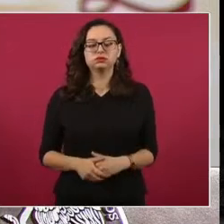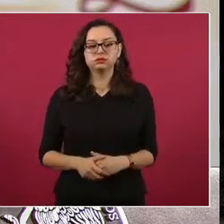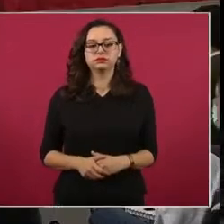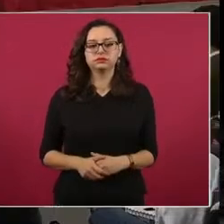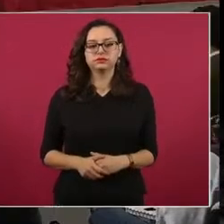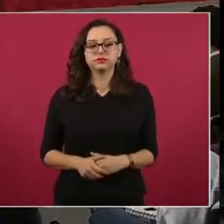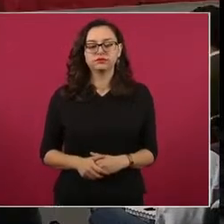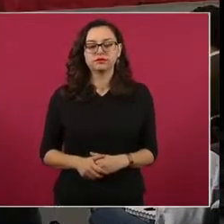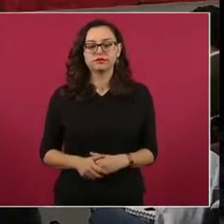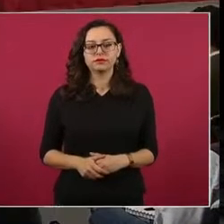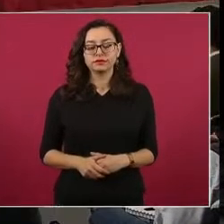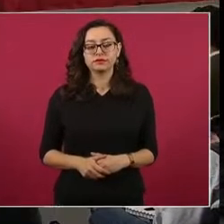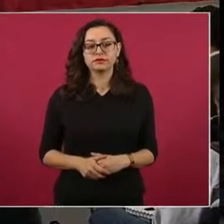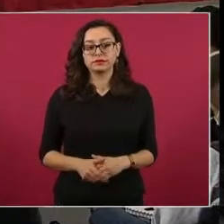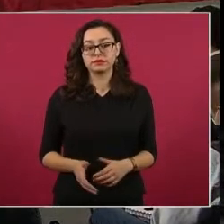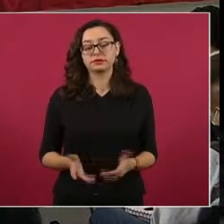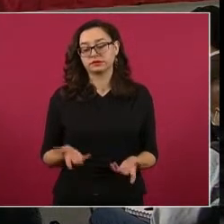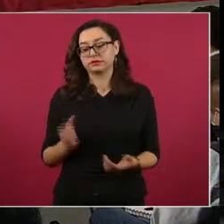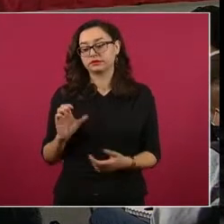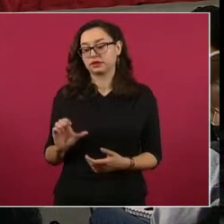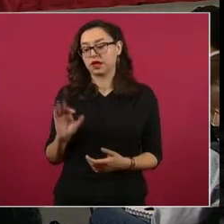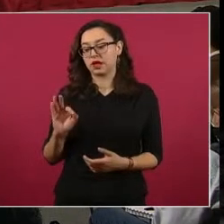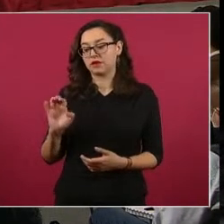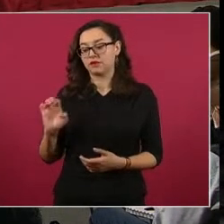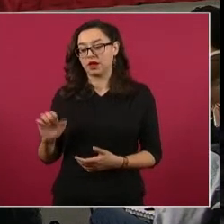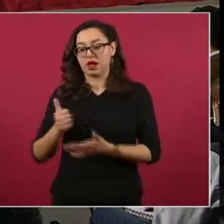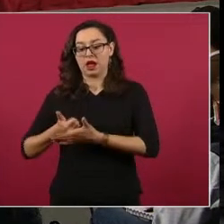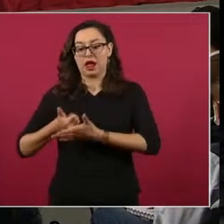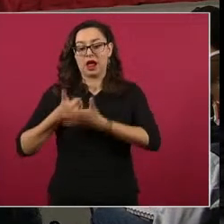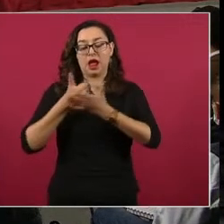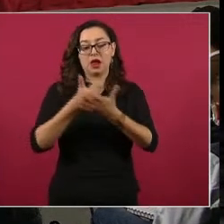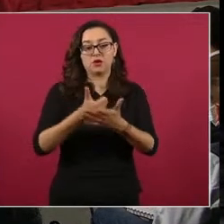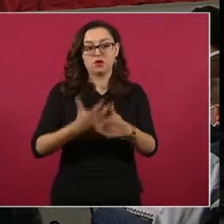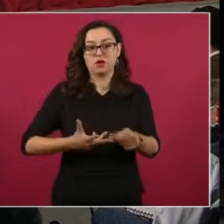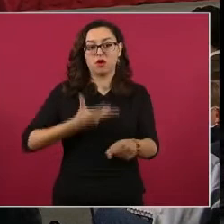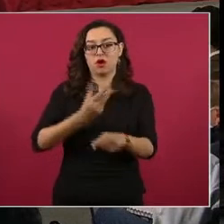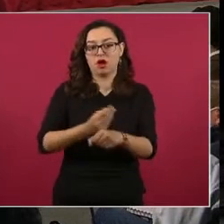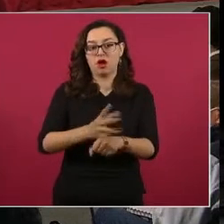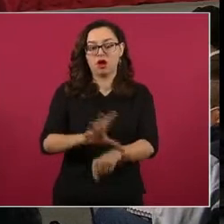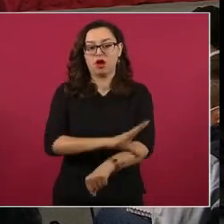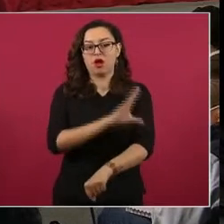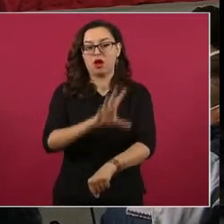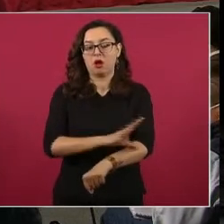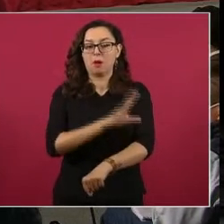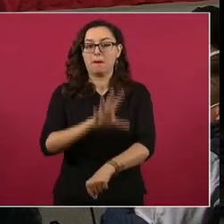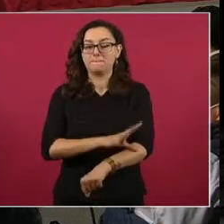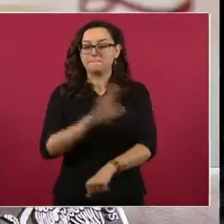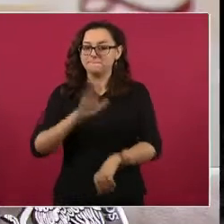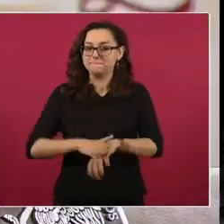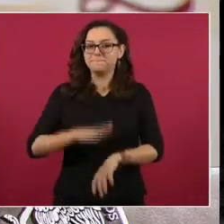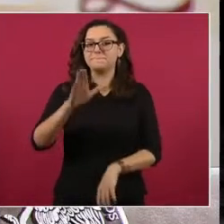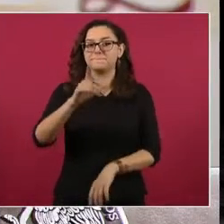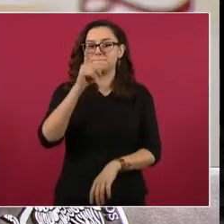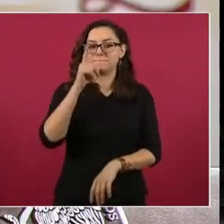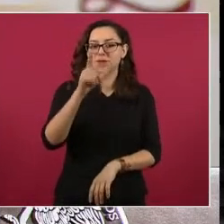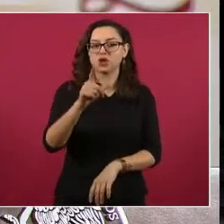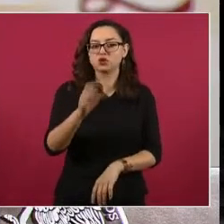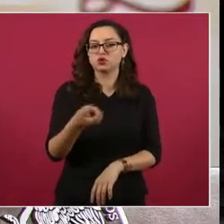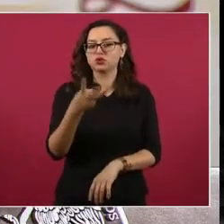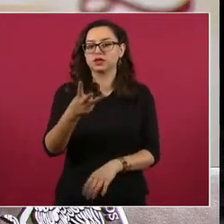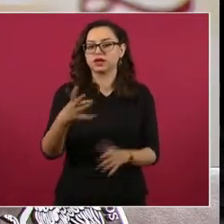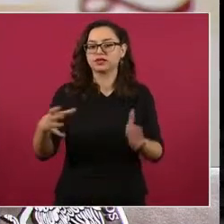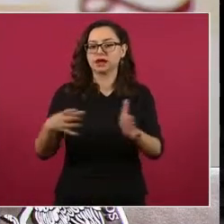refuerzo escuchamos de la comisión final de electricidad se van a sumar a los siete generadores y tres transformadores